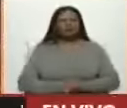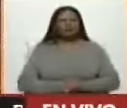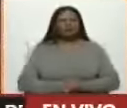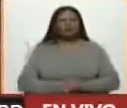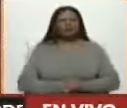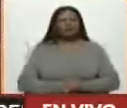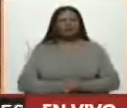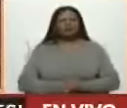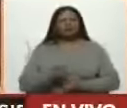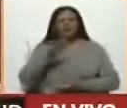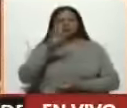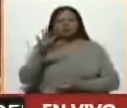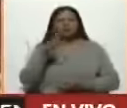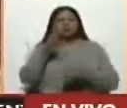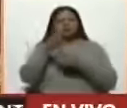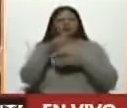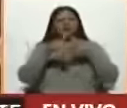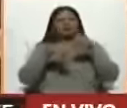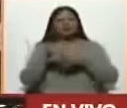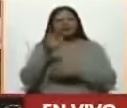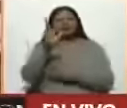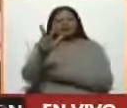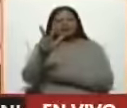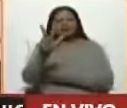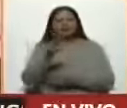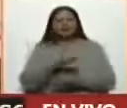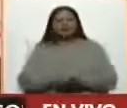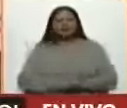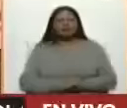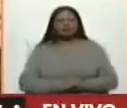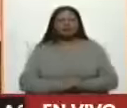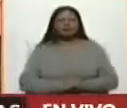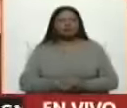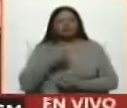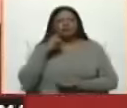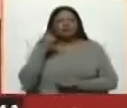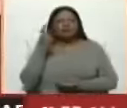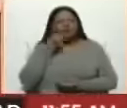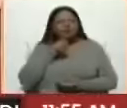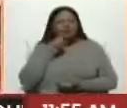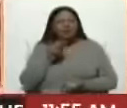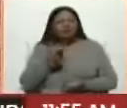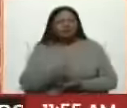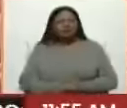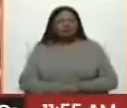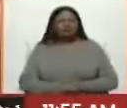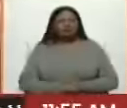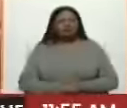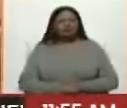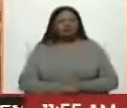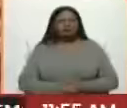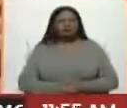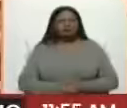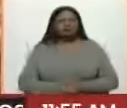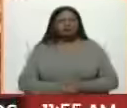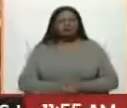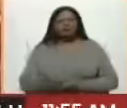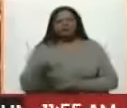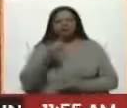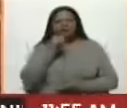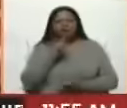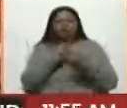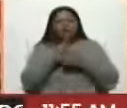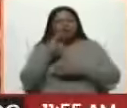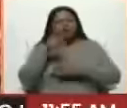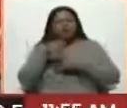De esos 35 fueron a votar 3. Pura paja. Así no funciona. No